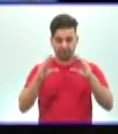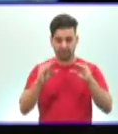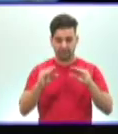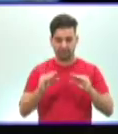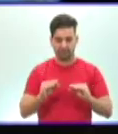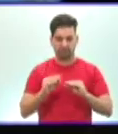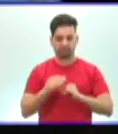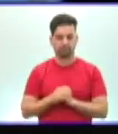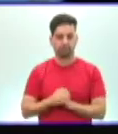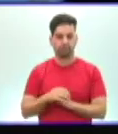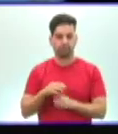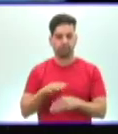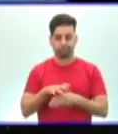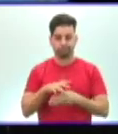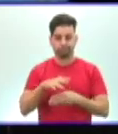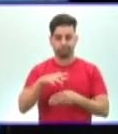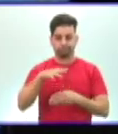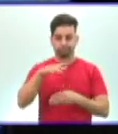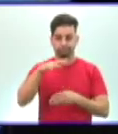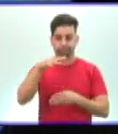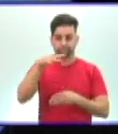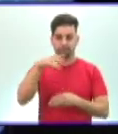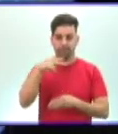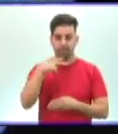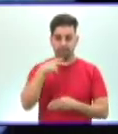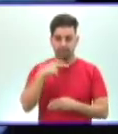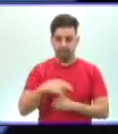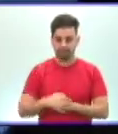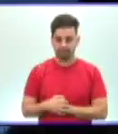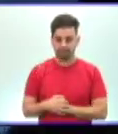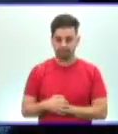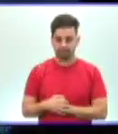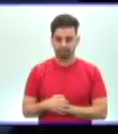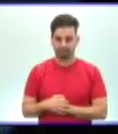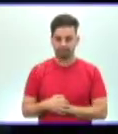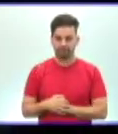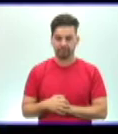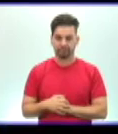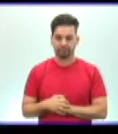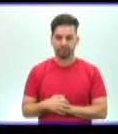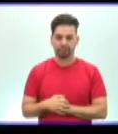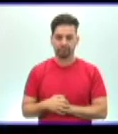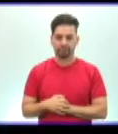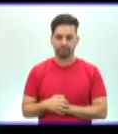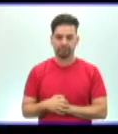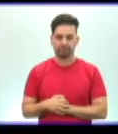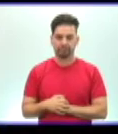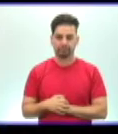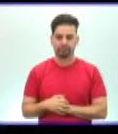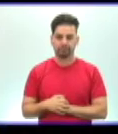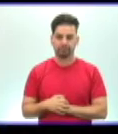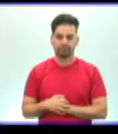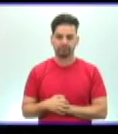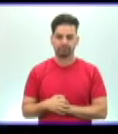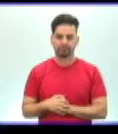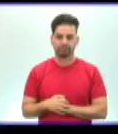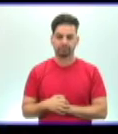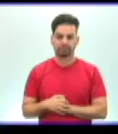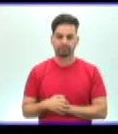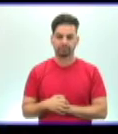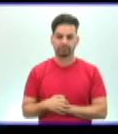año. La media mundial ha subido 178 milímetros en los últimos 100 años y ya amenaza a 1.000 millones de